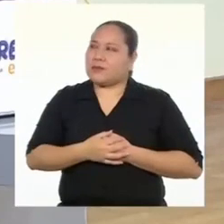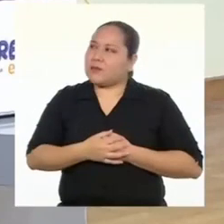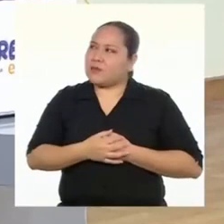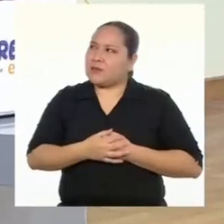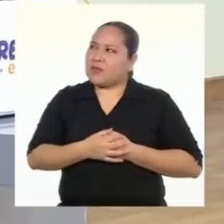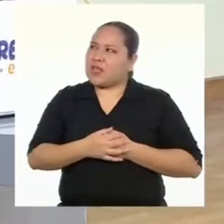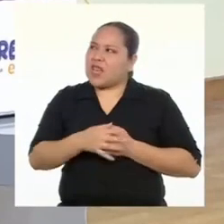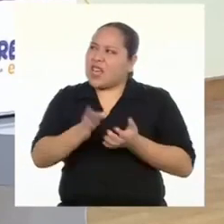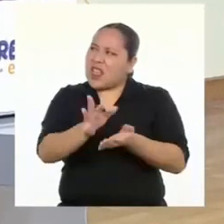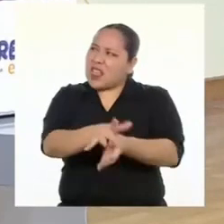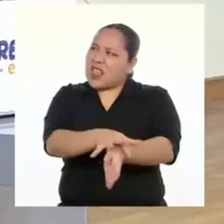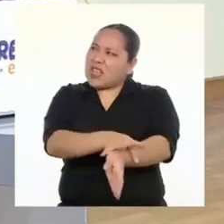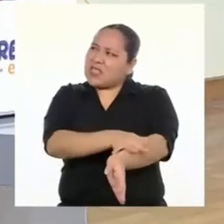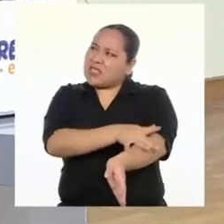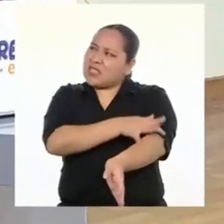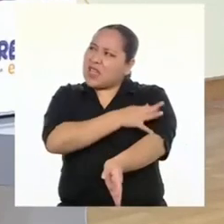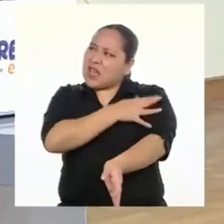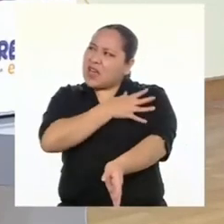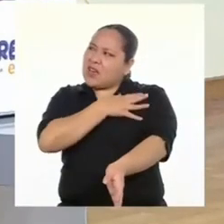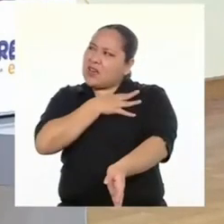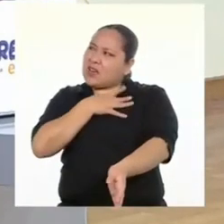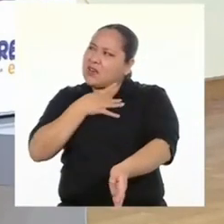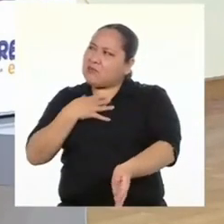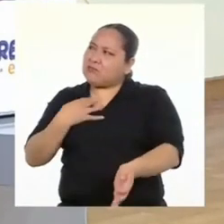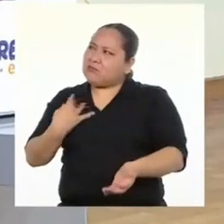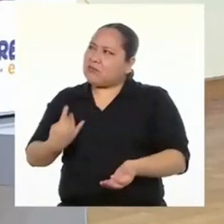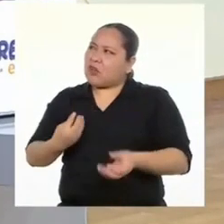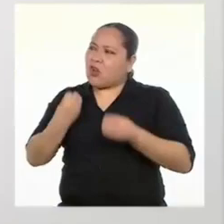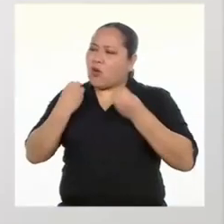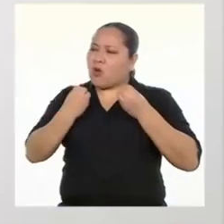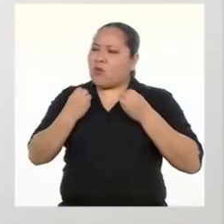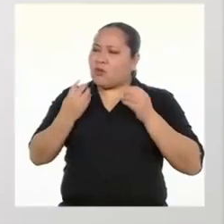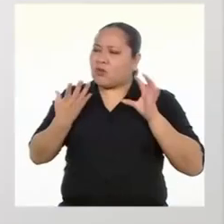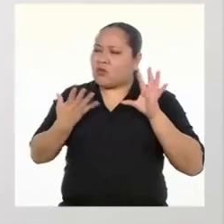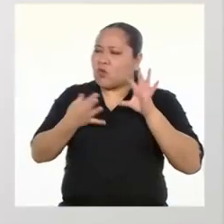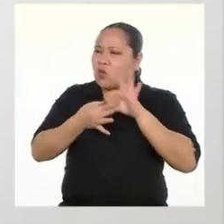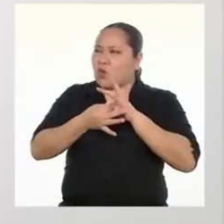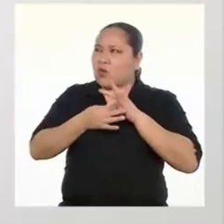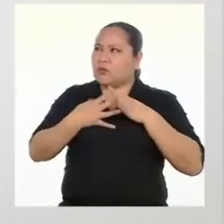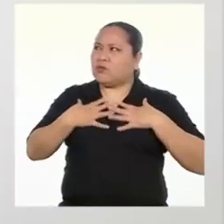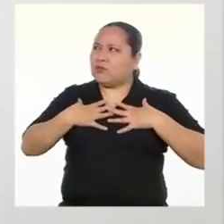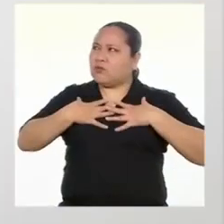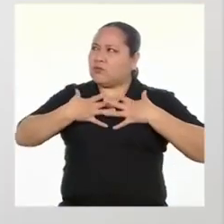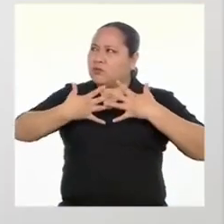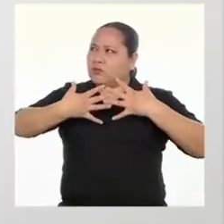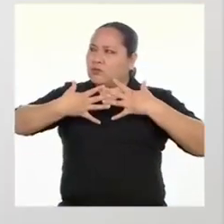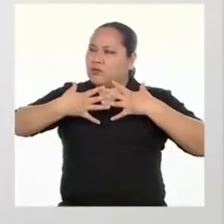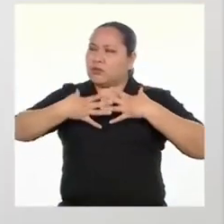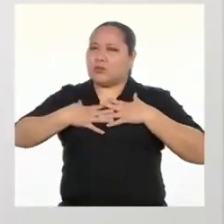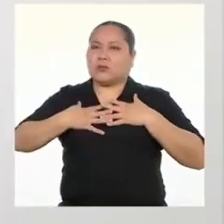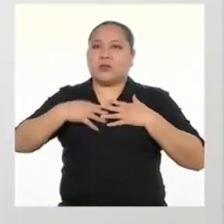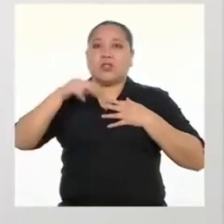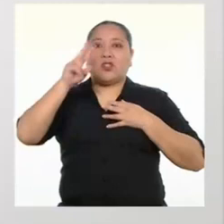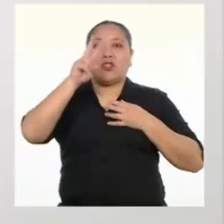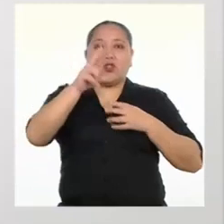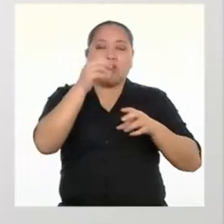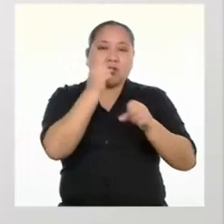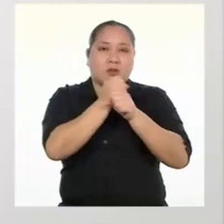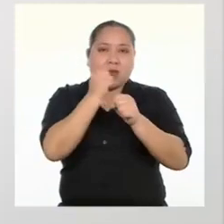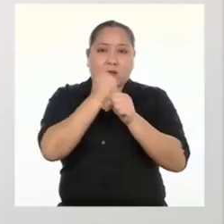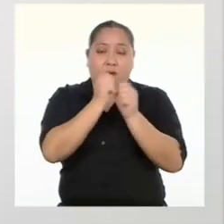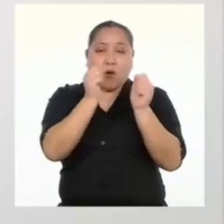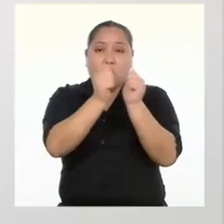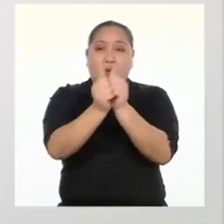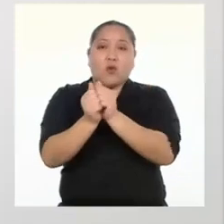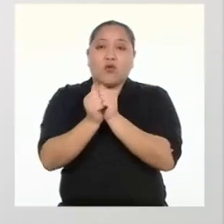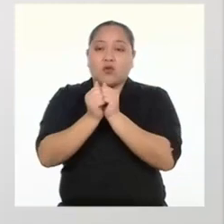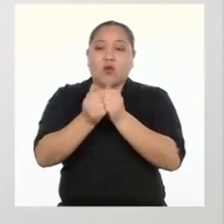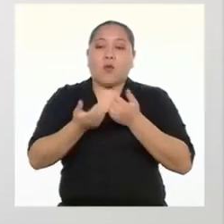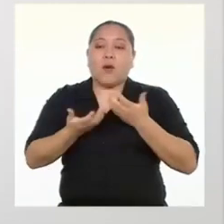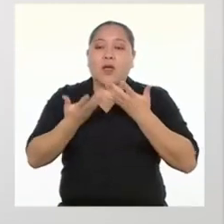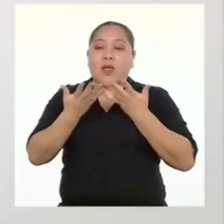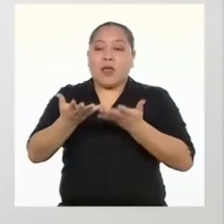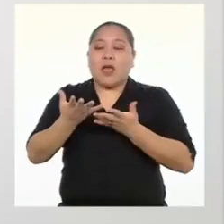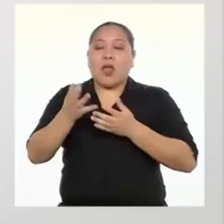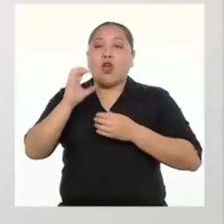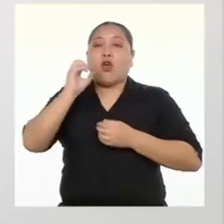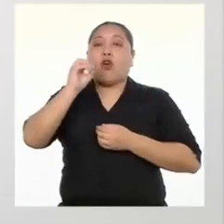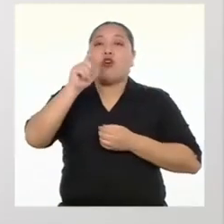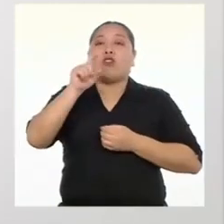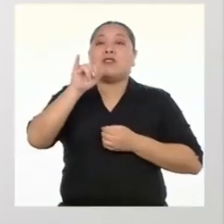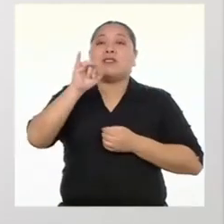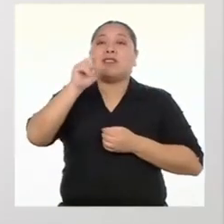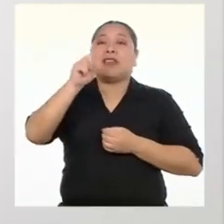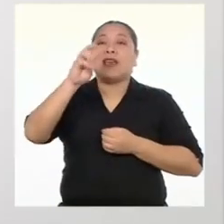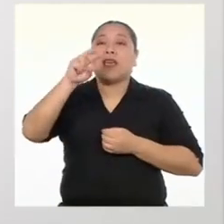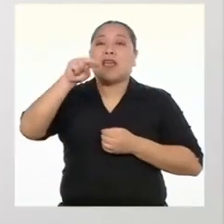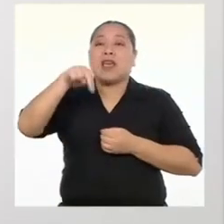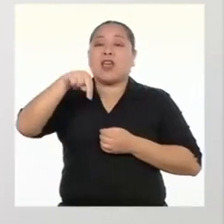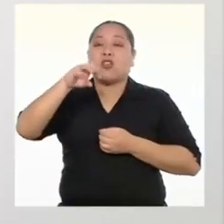sistema circulatorio? ¿Qué relación tiene con el respiratorio? Estos dos sistemas trabajan juntos para aportar oxígeno al cuerpo y